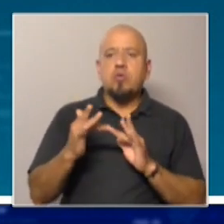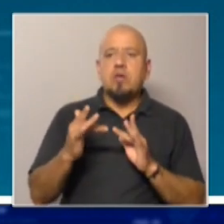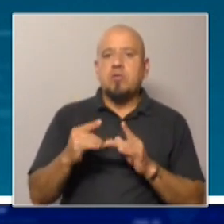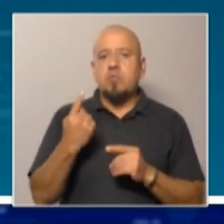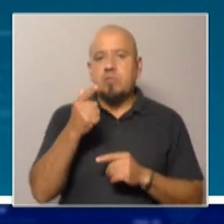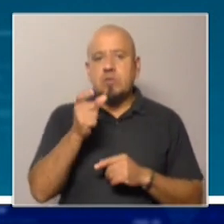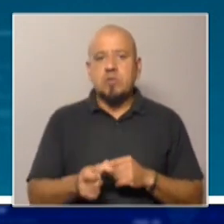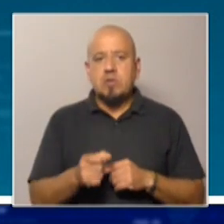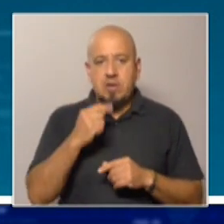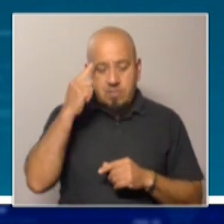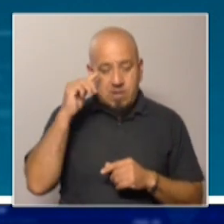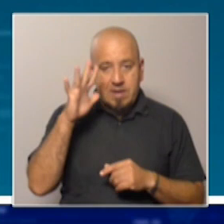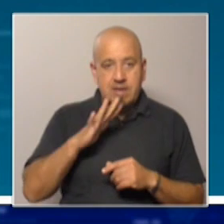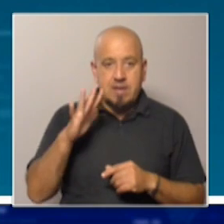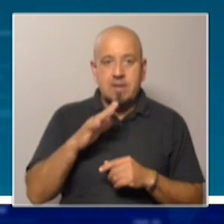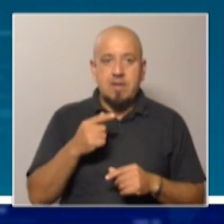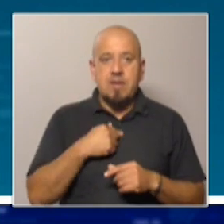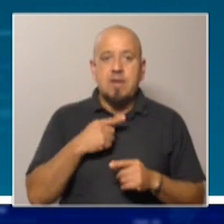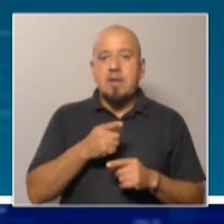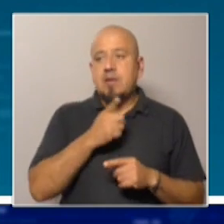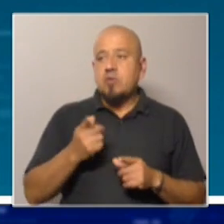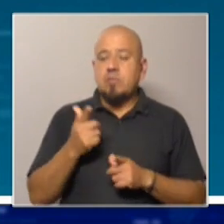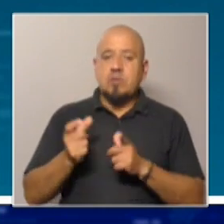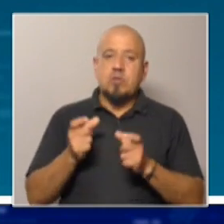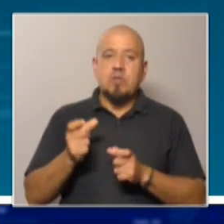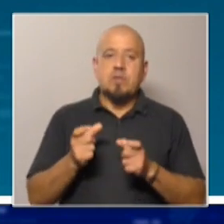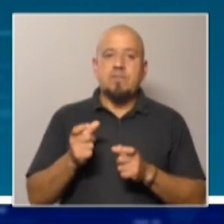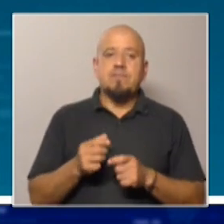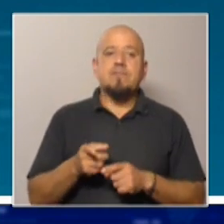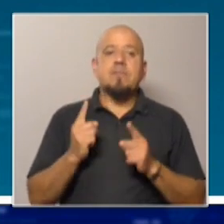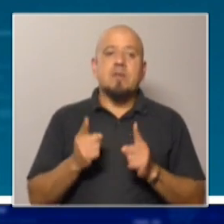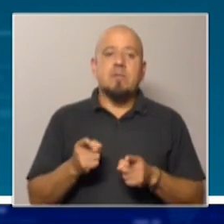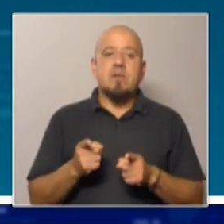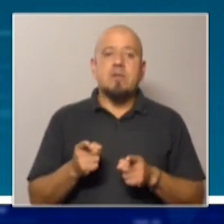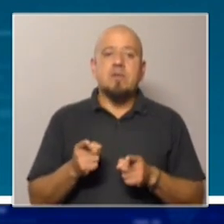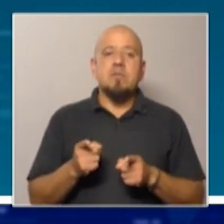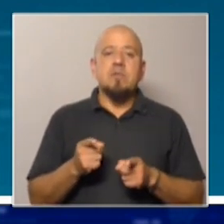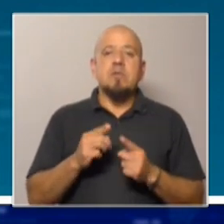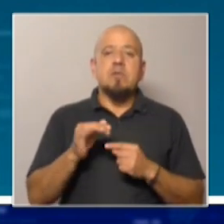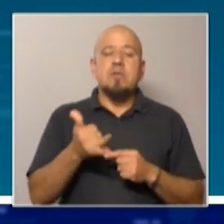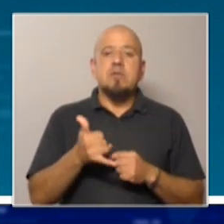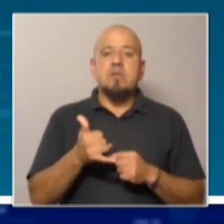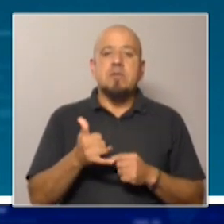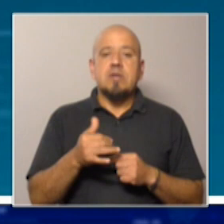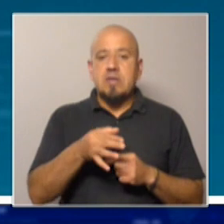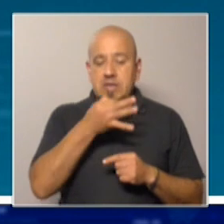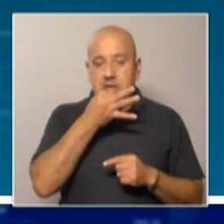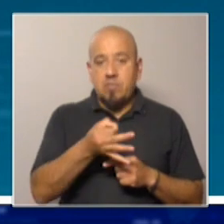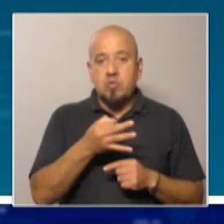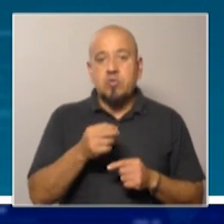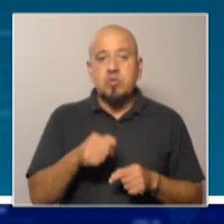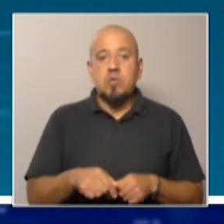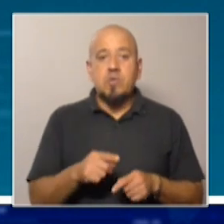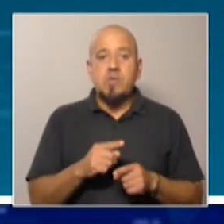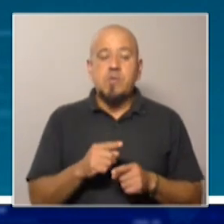riesgo, imagínense la sobrecarga que se da en el resto del personal. Además de que ya hemos aclarado varias veces de que no se tiene que